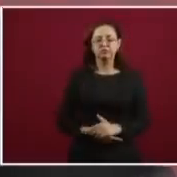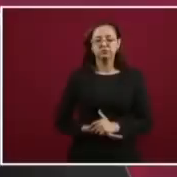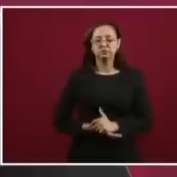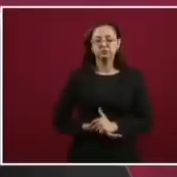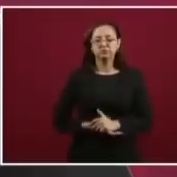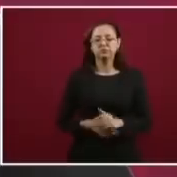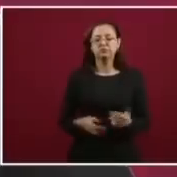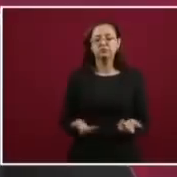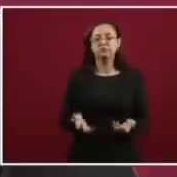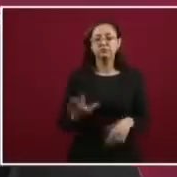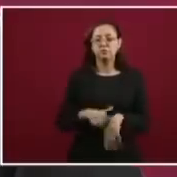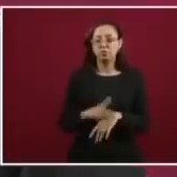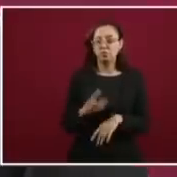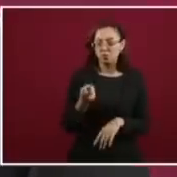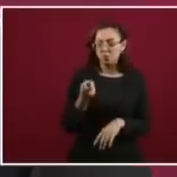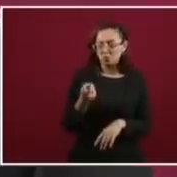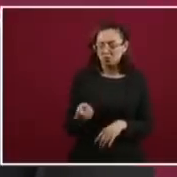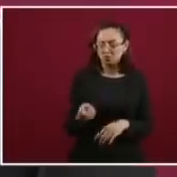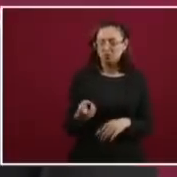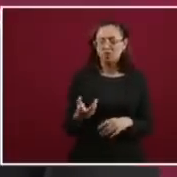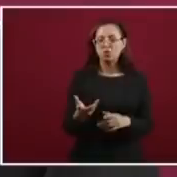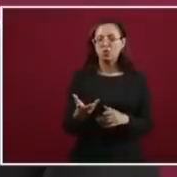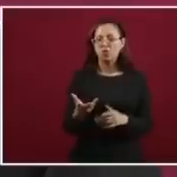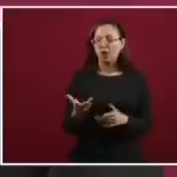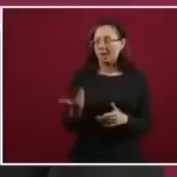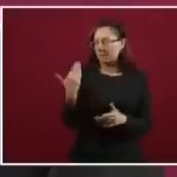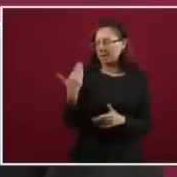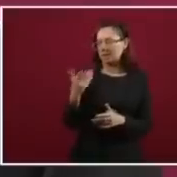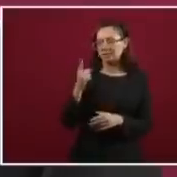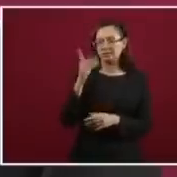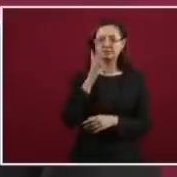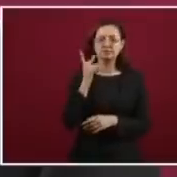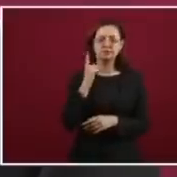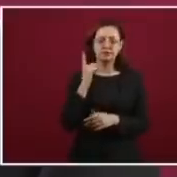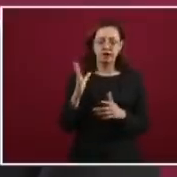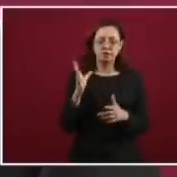por eso últimamente una reforma fiscal